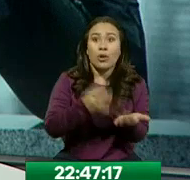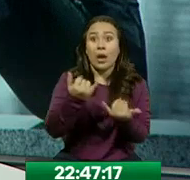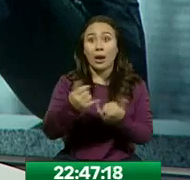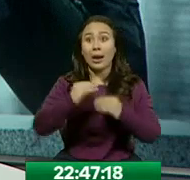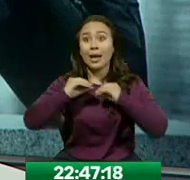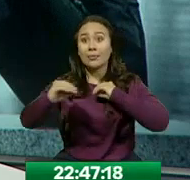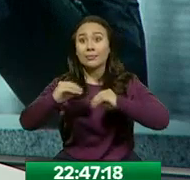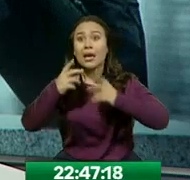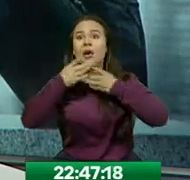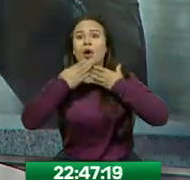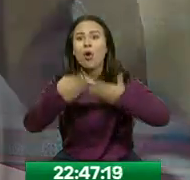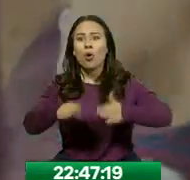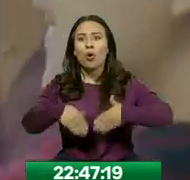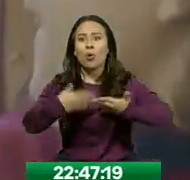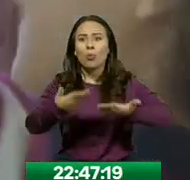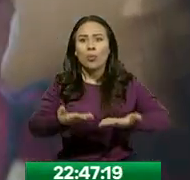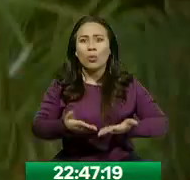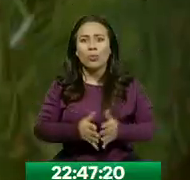esta condición.